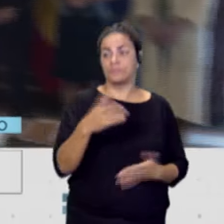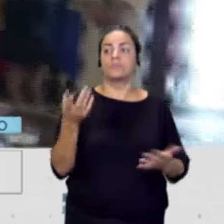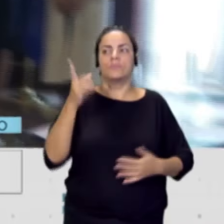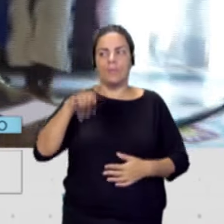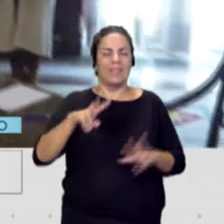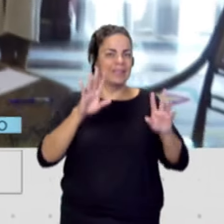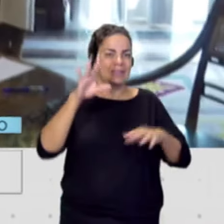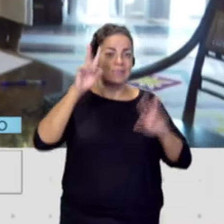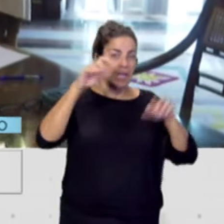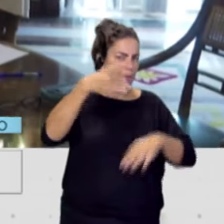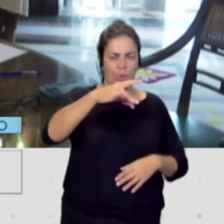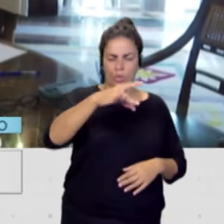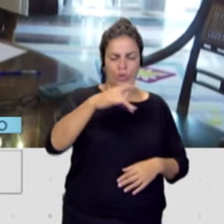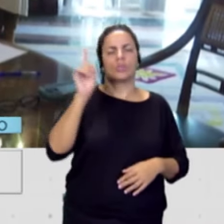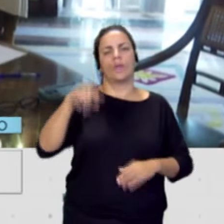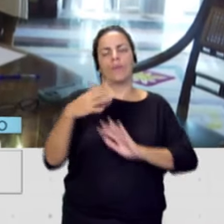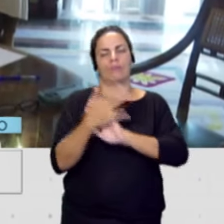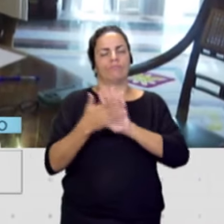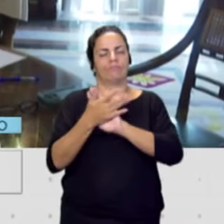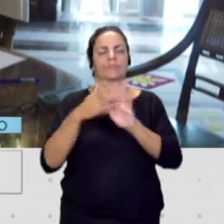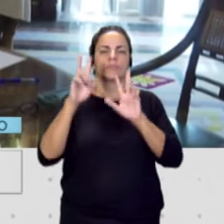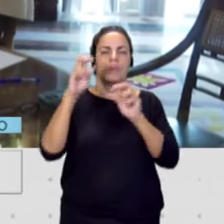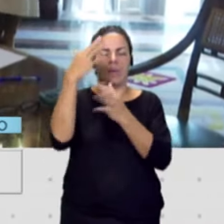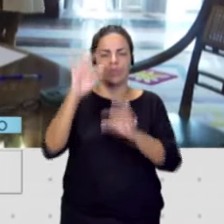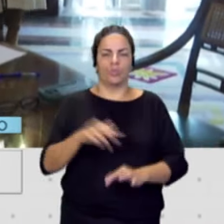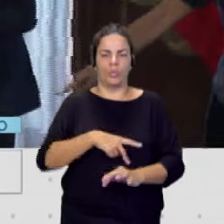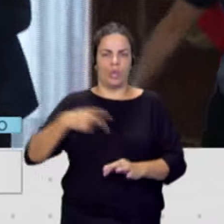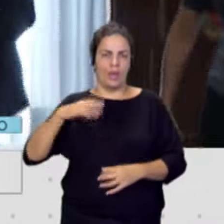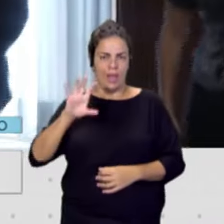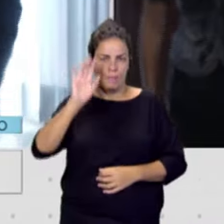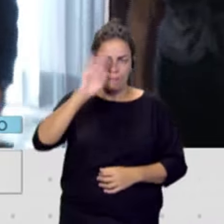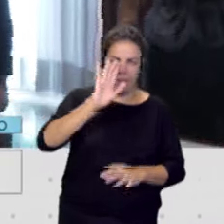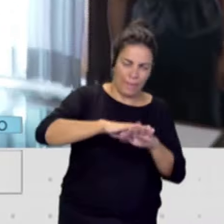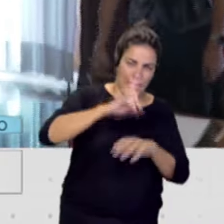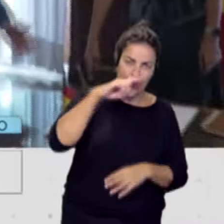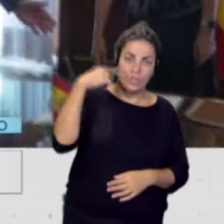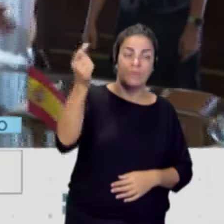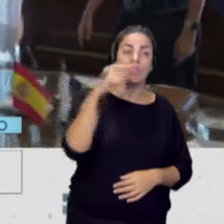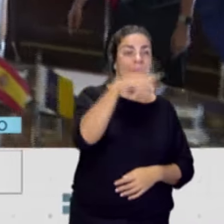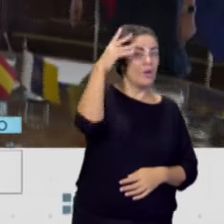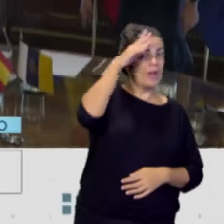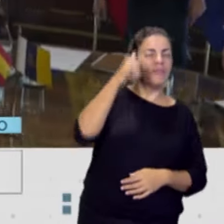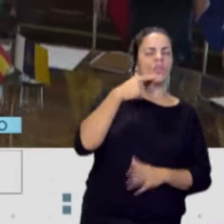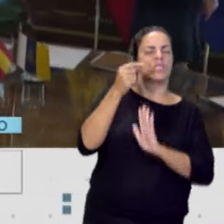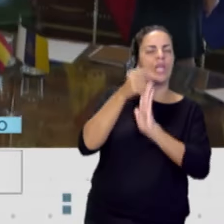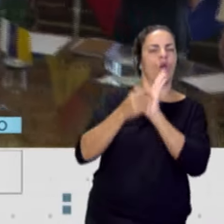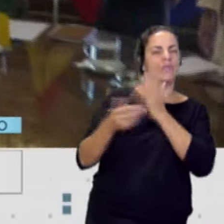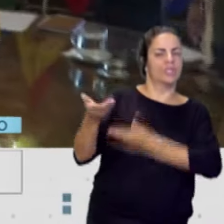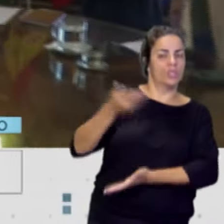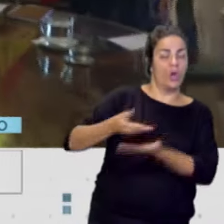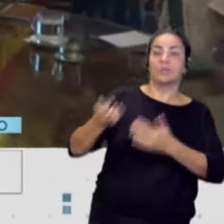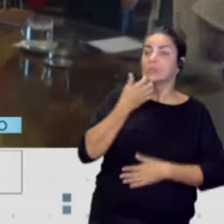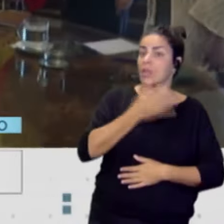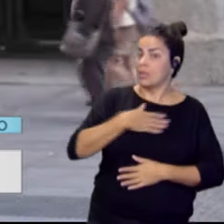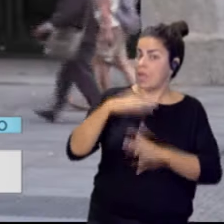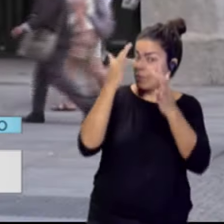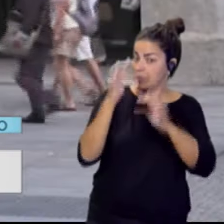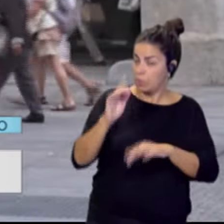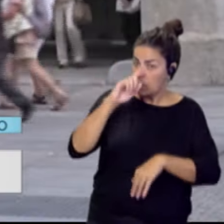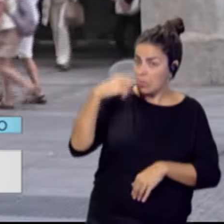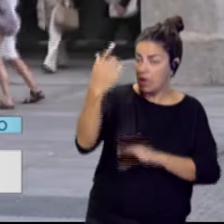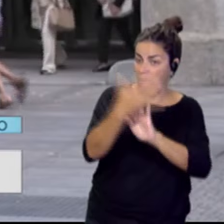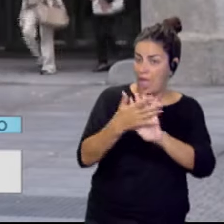presupuestos generales del Estado para el año que viene, pero Clavijo pone una condición. Para hablar de las cuentas del año que viene, antes hay que cumplir con las de este año.